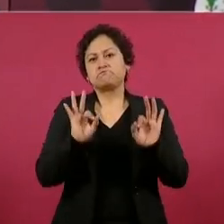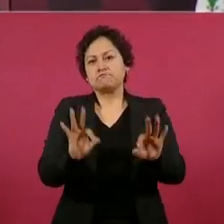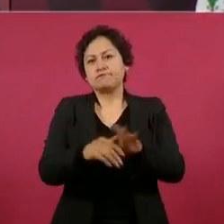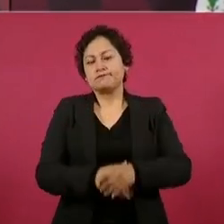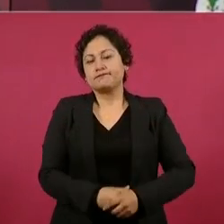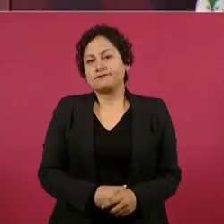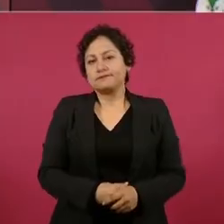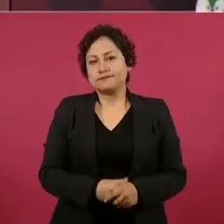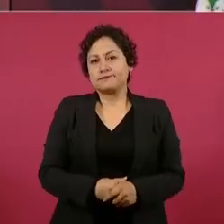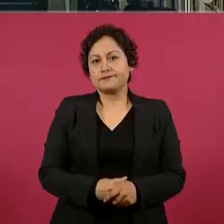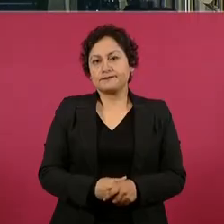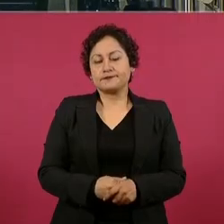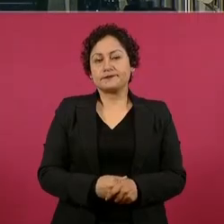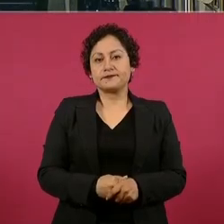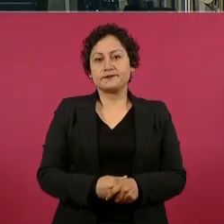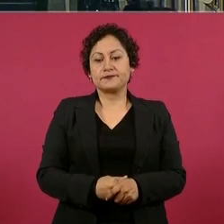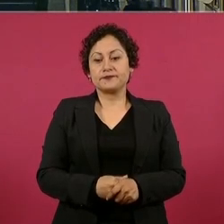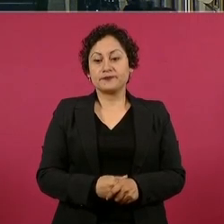Estamos